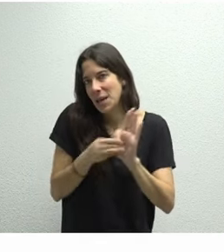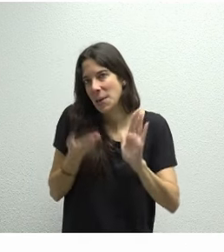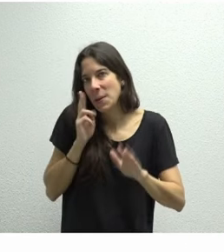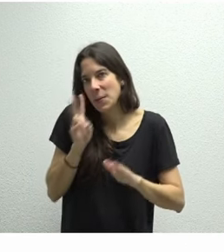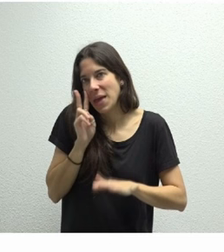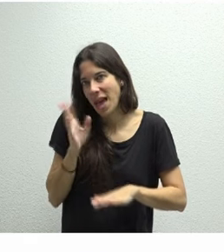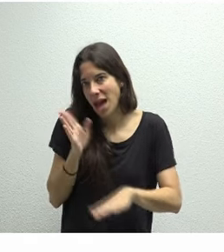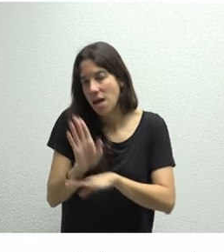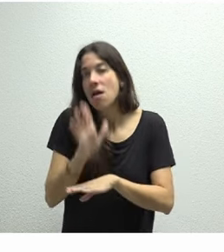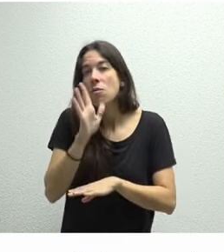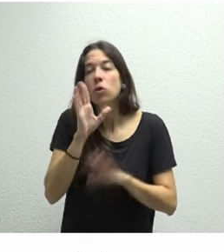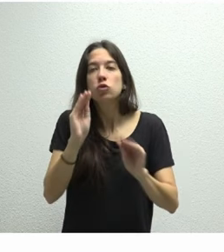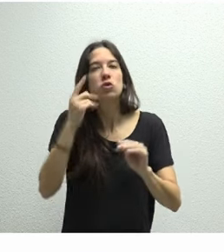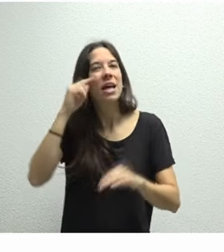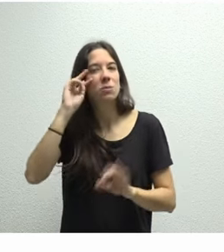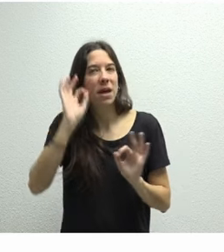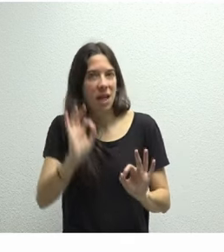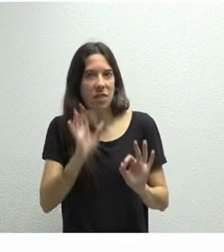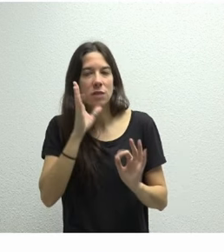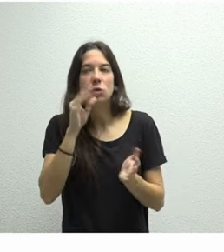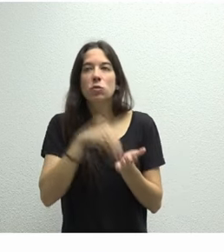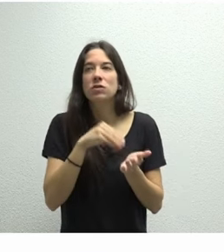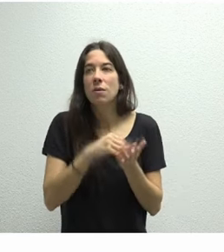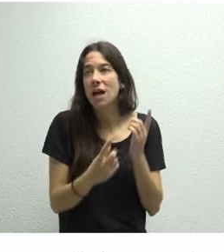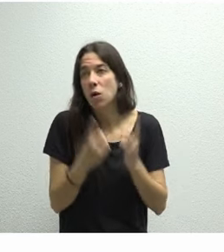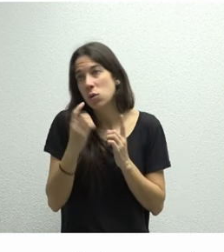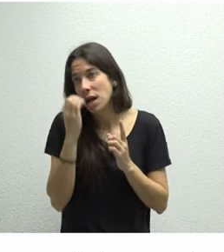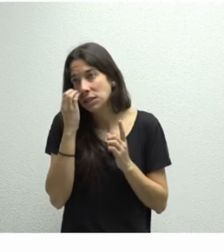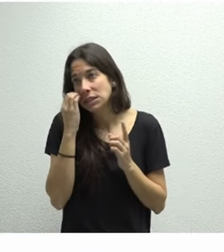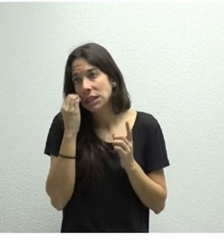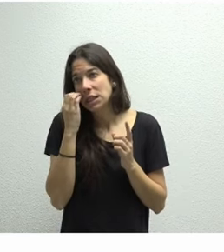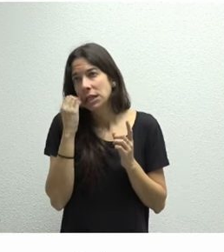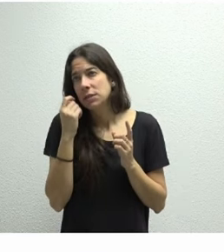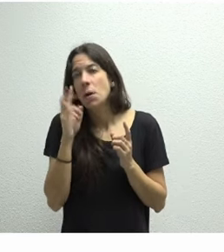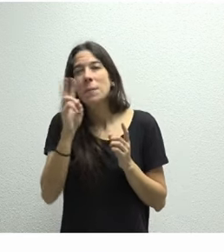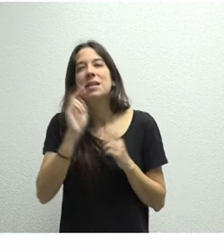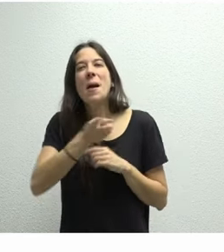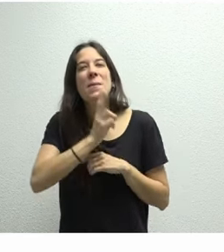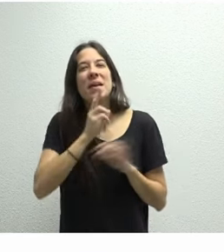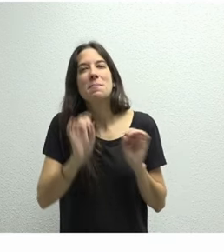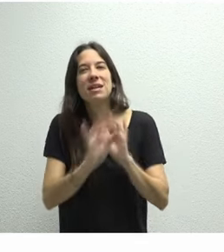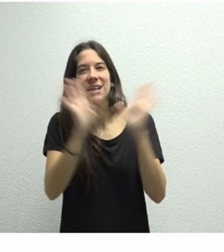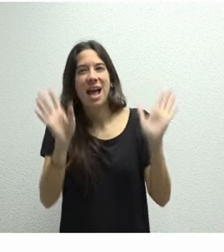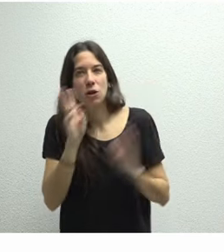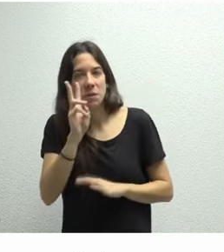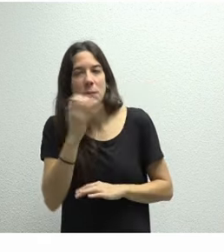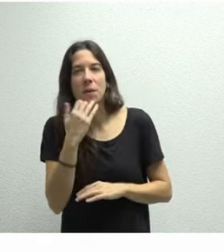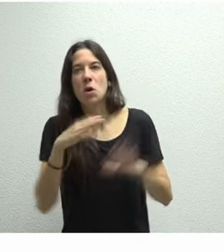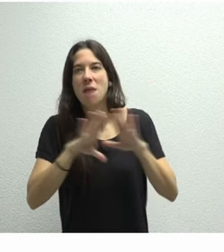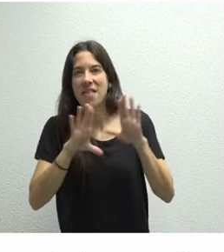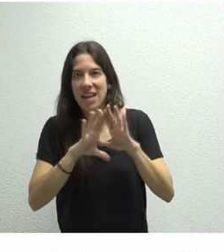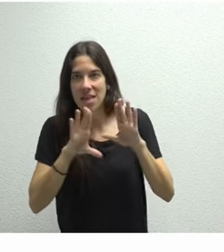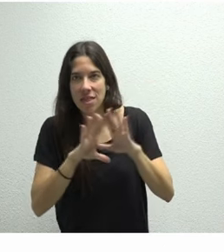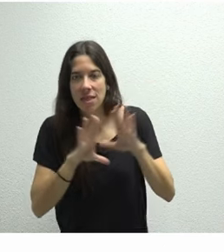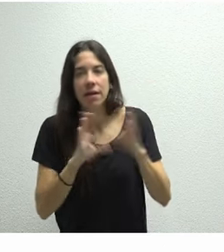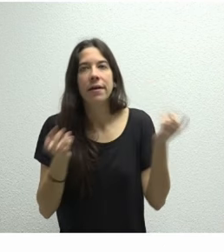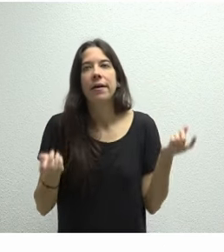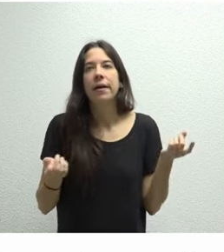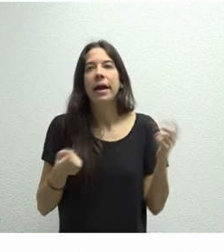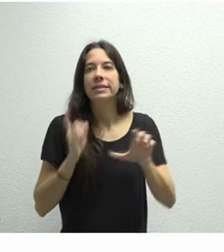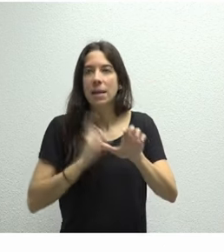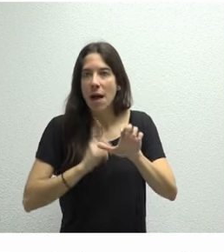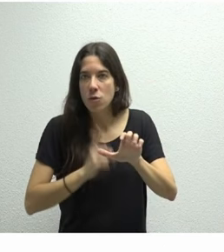experiencias que muchas de ellas por ejemplo lo he puesto en verde más claro No pues Madrid Pues